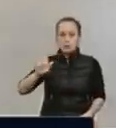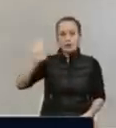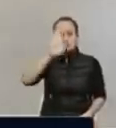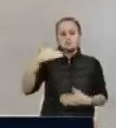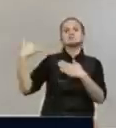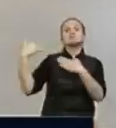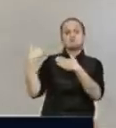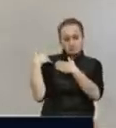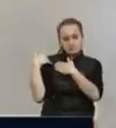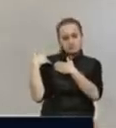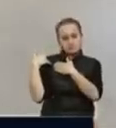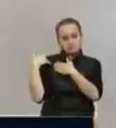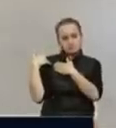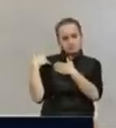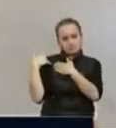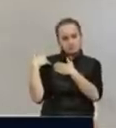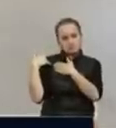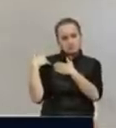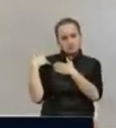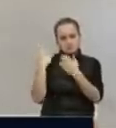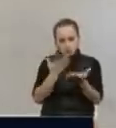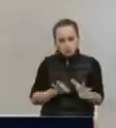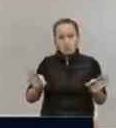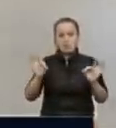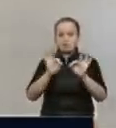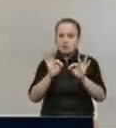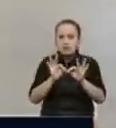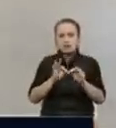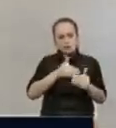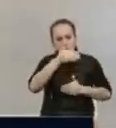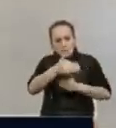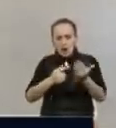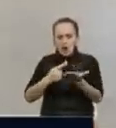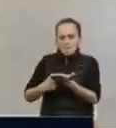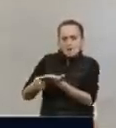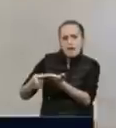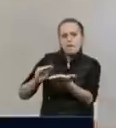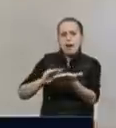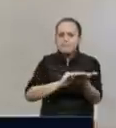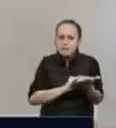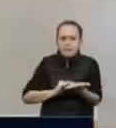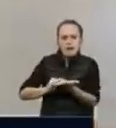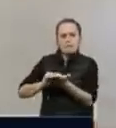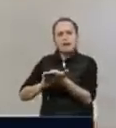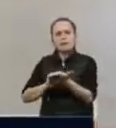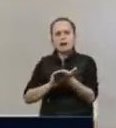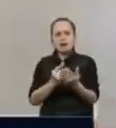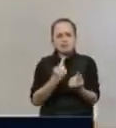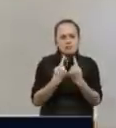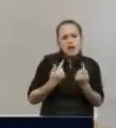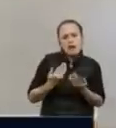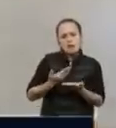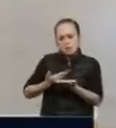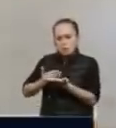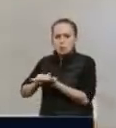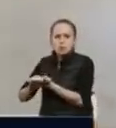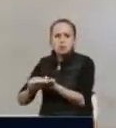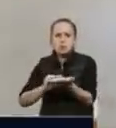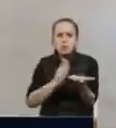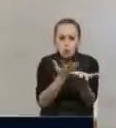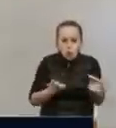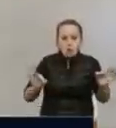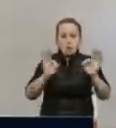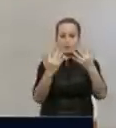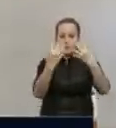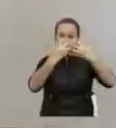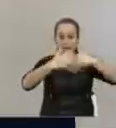dispuesto a adelantar todas las conversaciones, a buscar todas las soluciones para esa